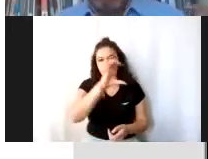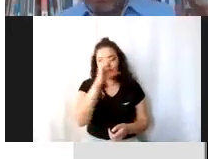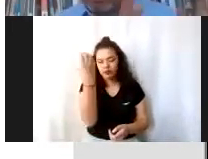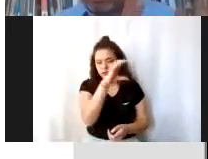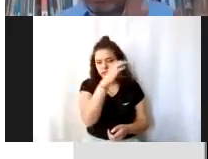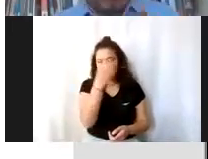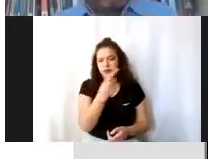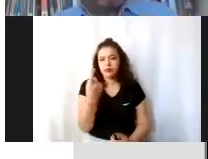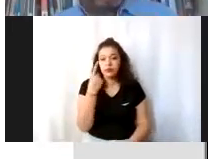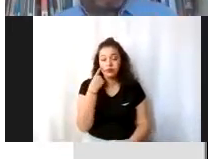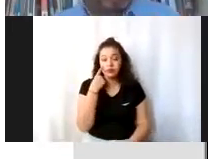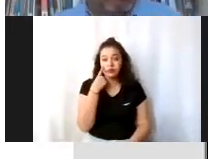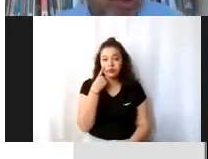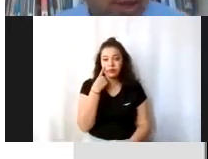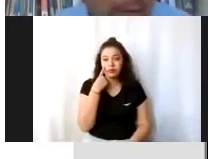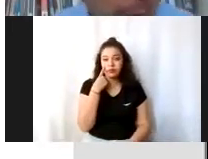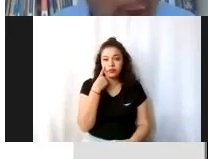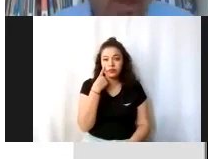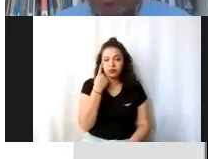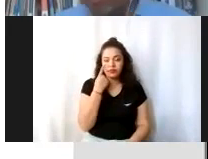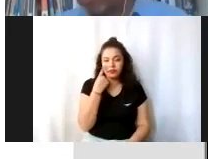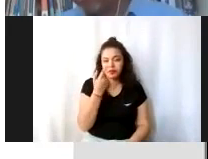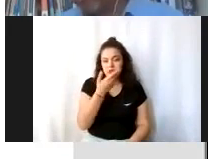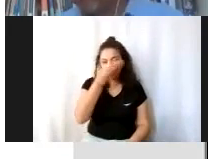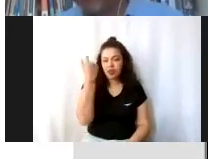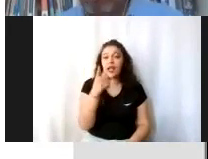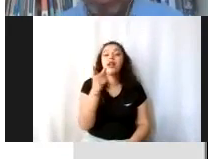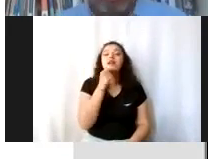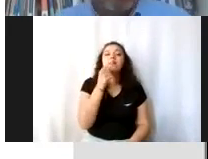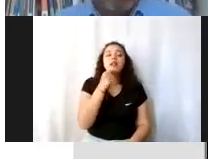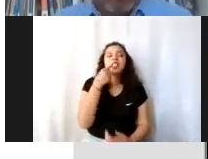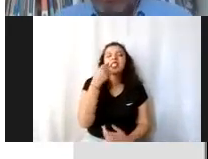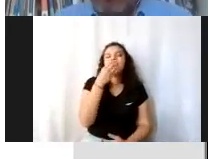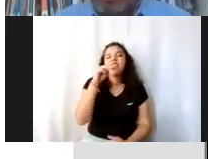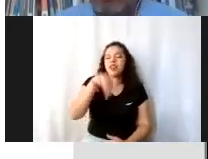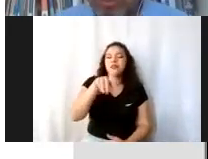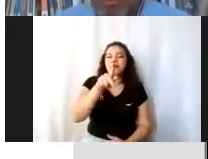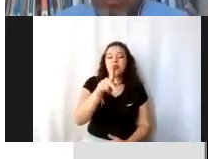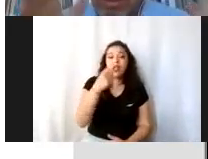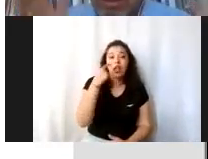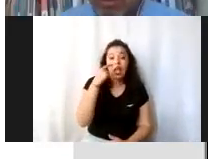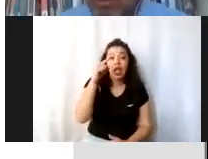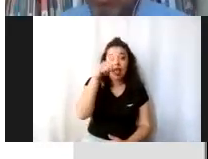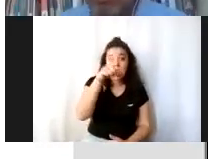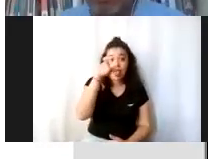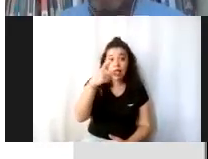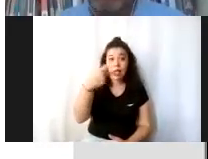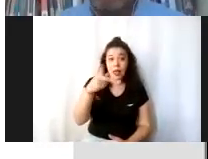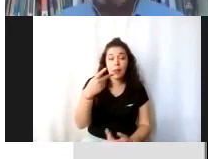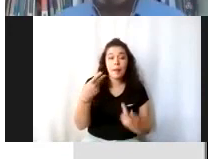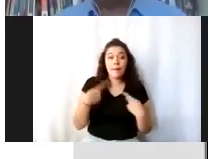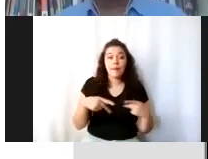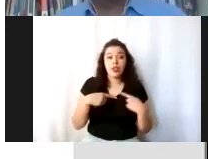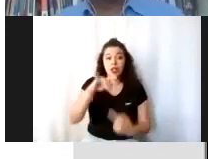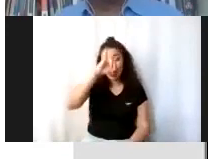decir, mira, no sé, policía, ministerio público, lo que fuera. Esta persona que tiene esta